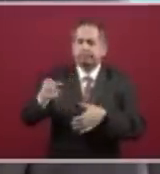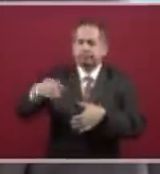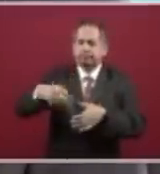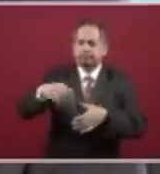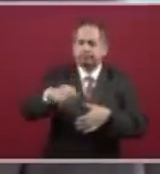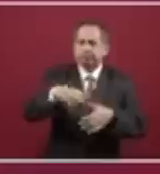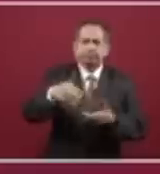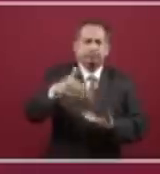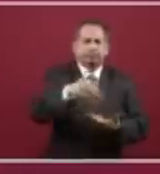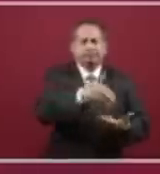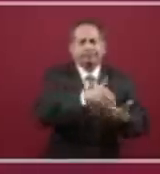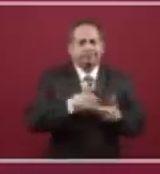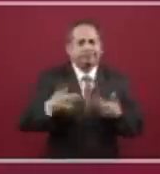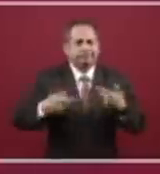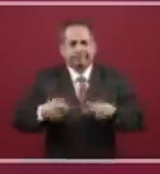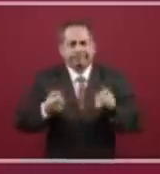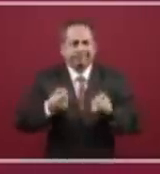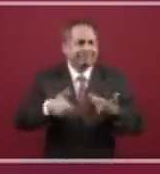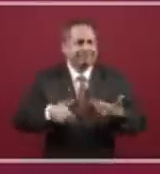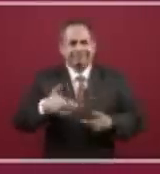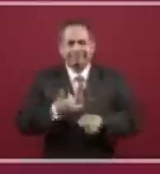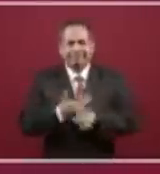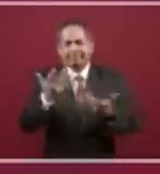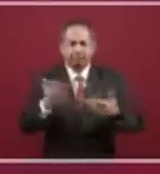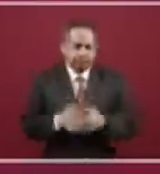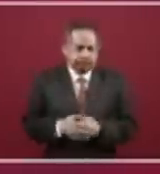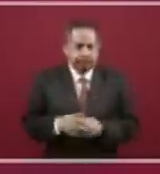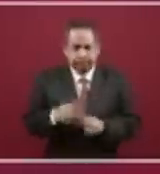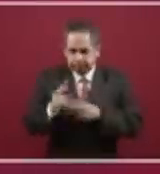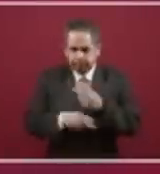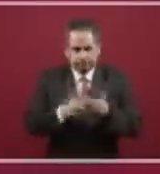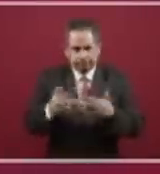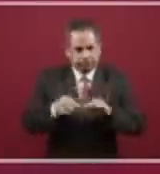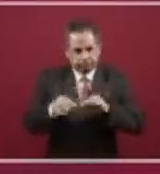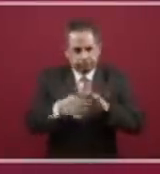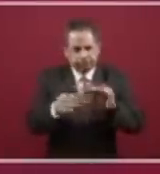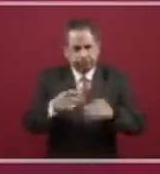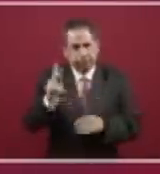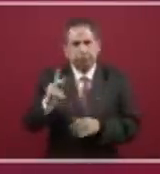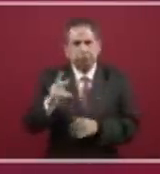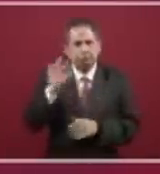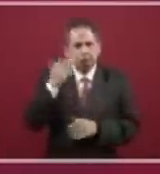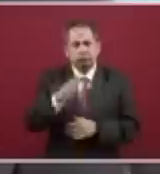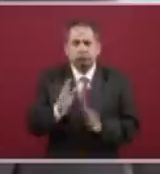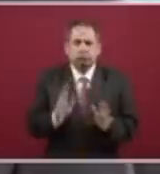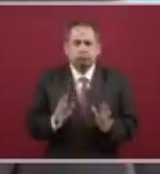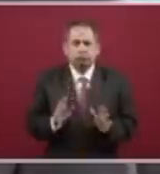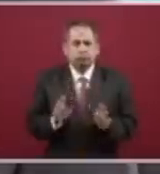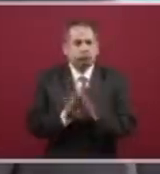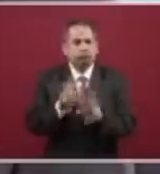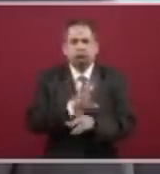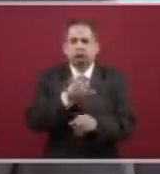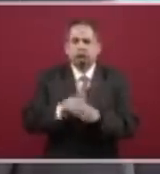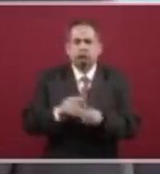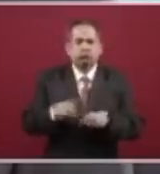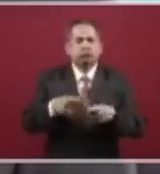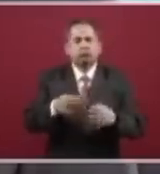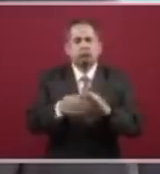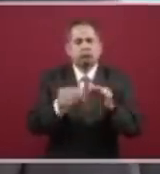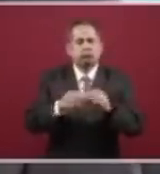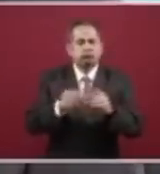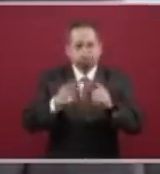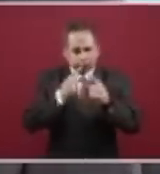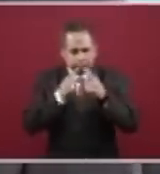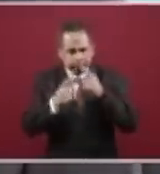serio para los automovilistas estamos trabajando pero será todo a partir de un diálogo